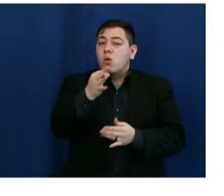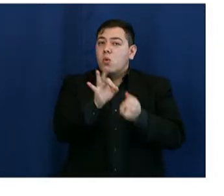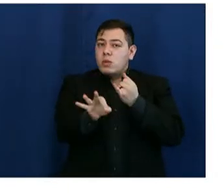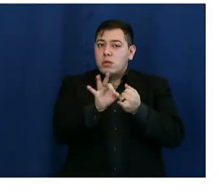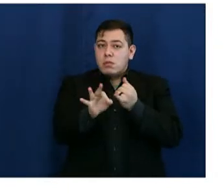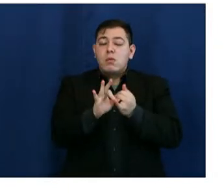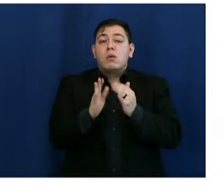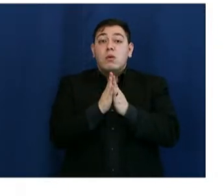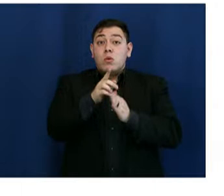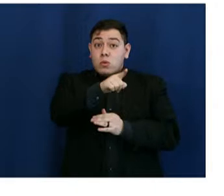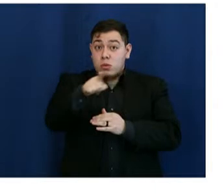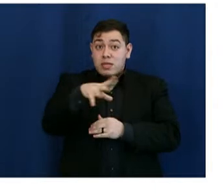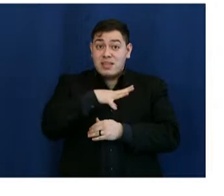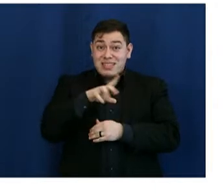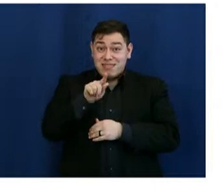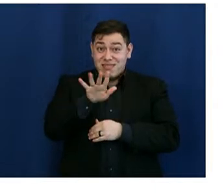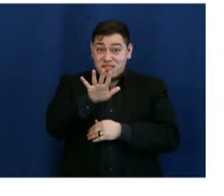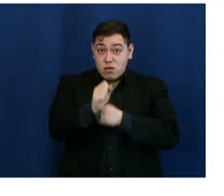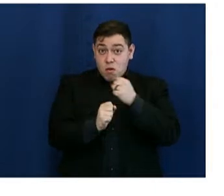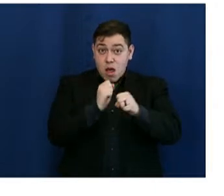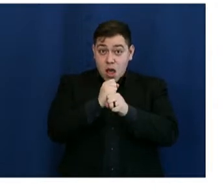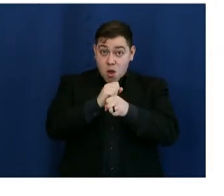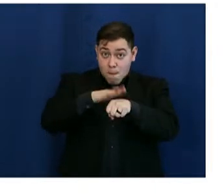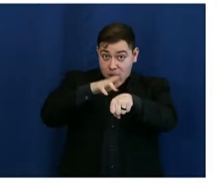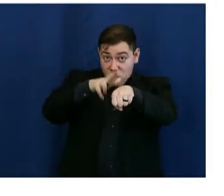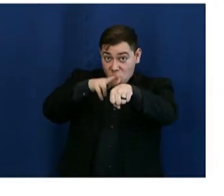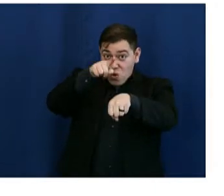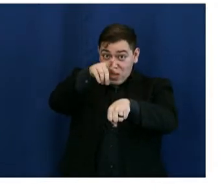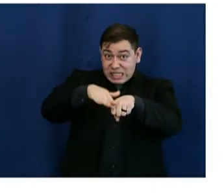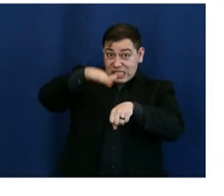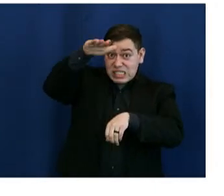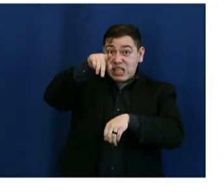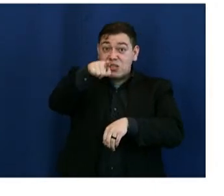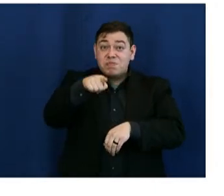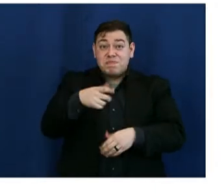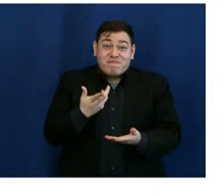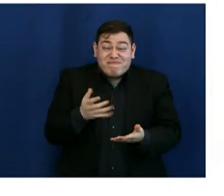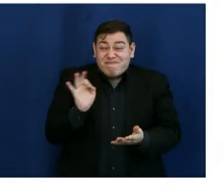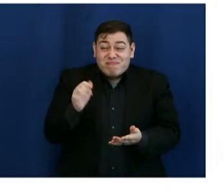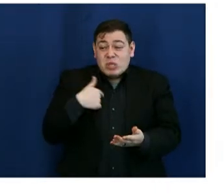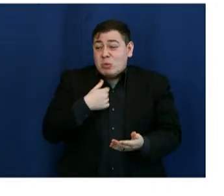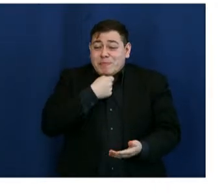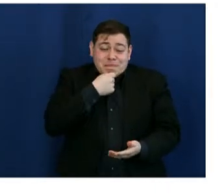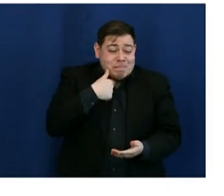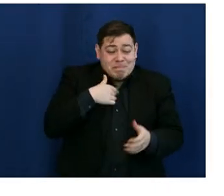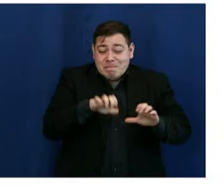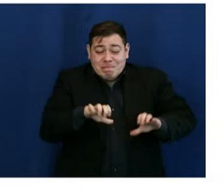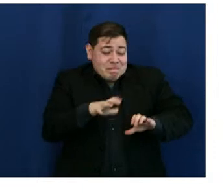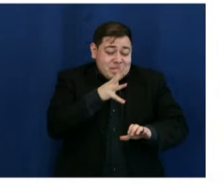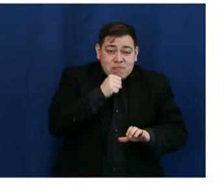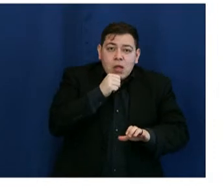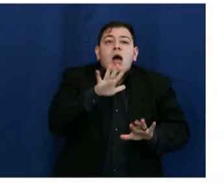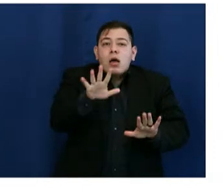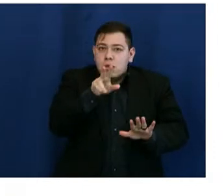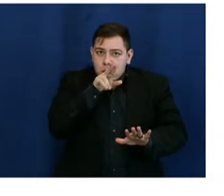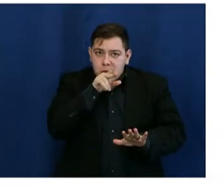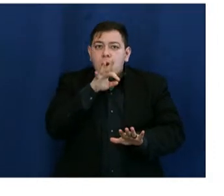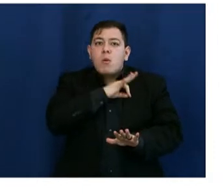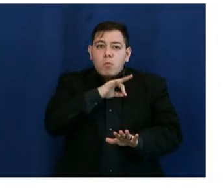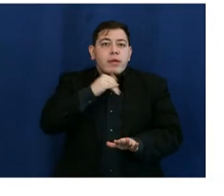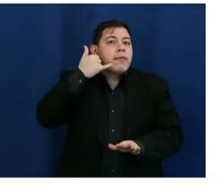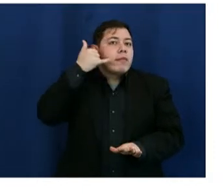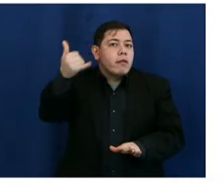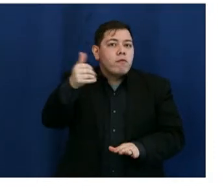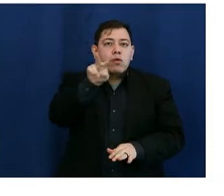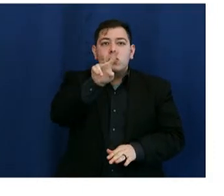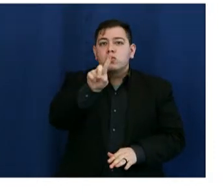más y no tiene acceso a una computadora o alguien que le ayude, puede llamar al 211 para que lo ayuden a comunicarse con